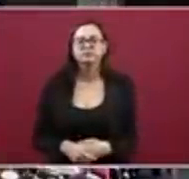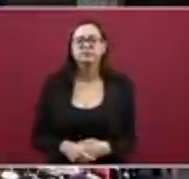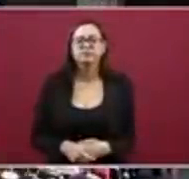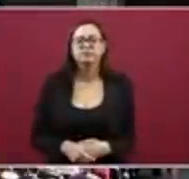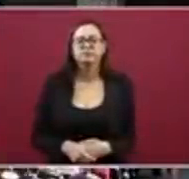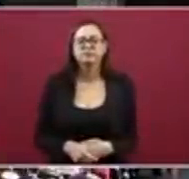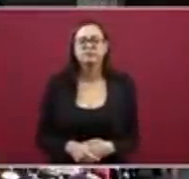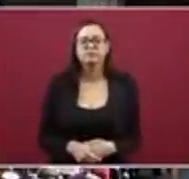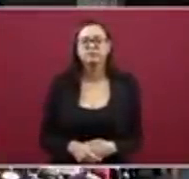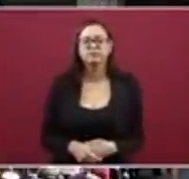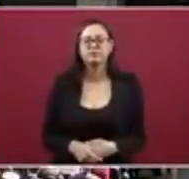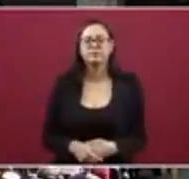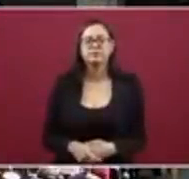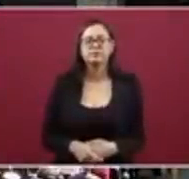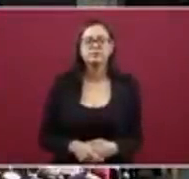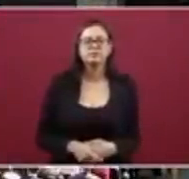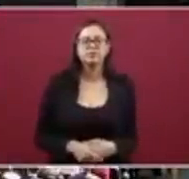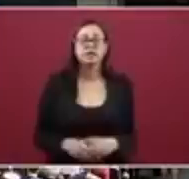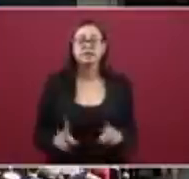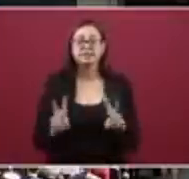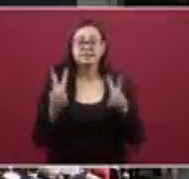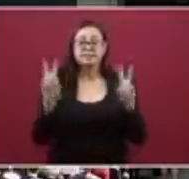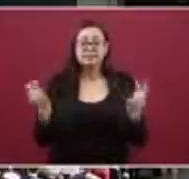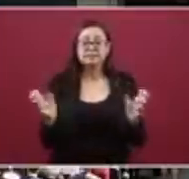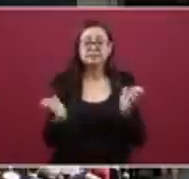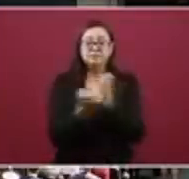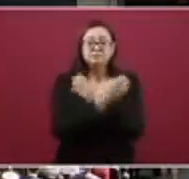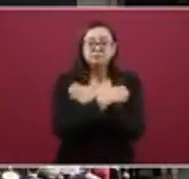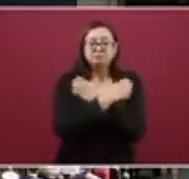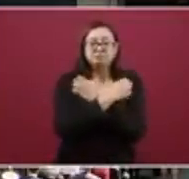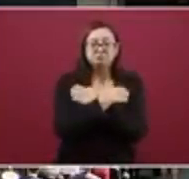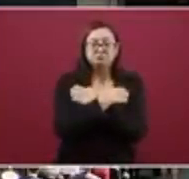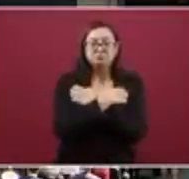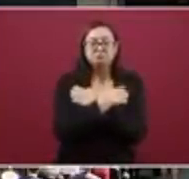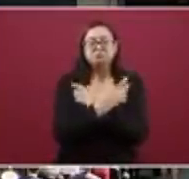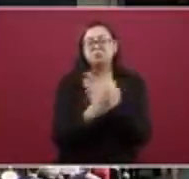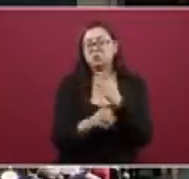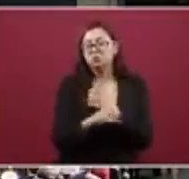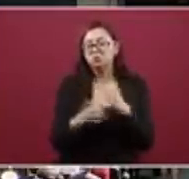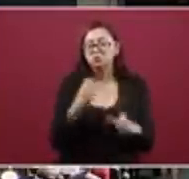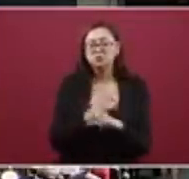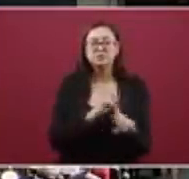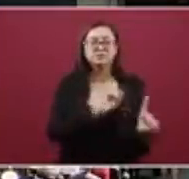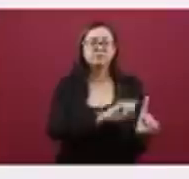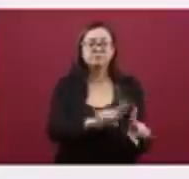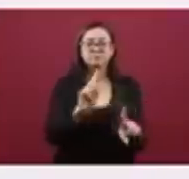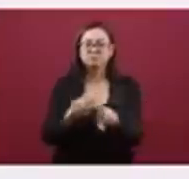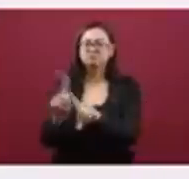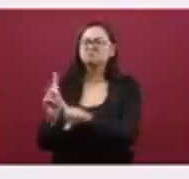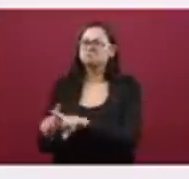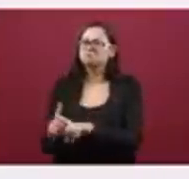en educación hemos logrado entre otras cosas importantes